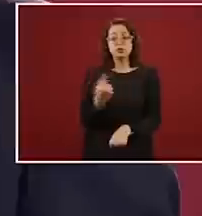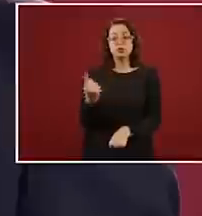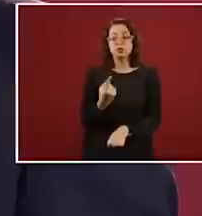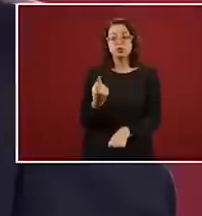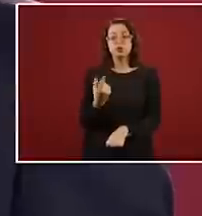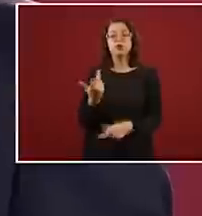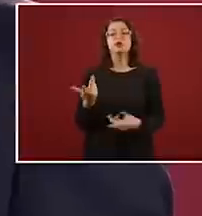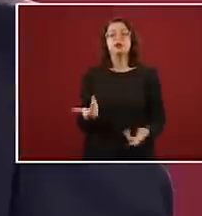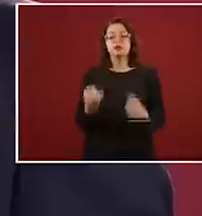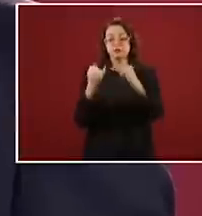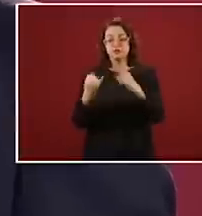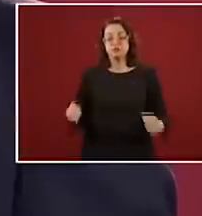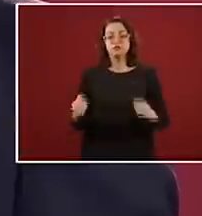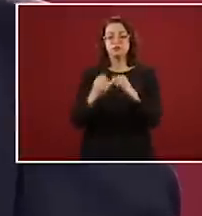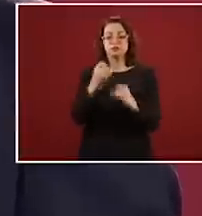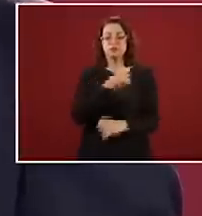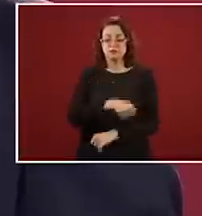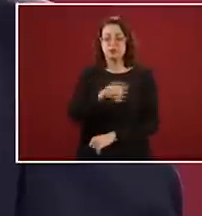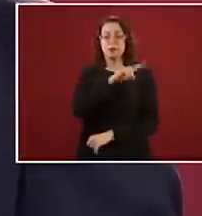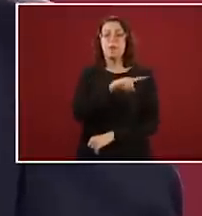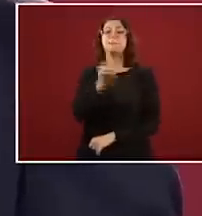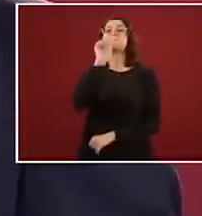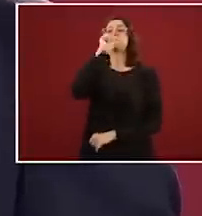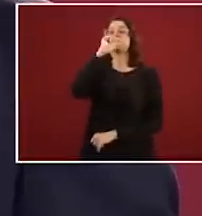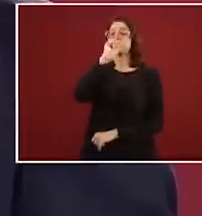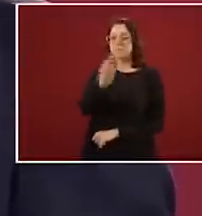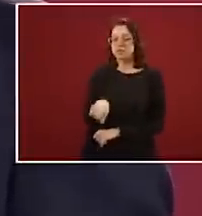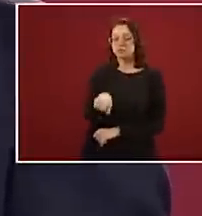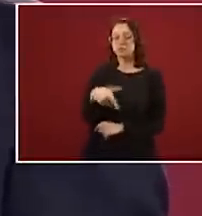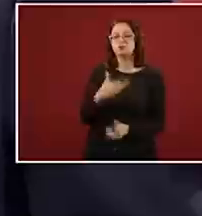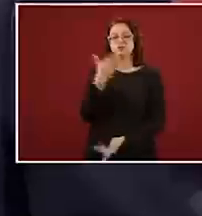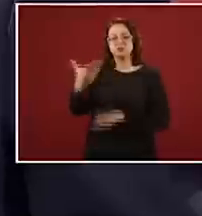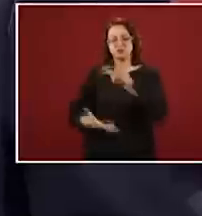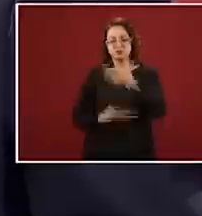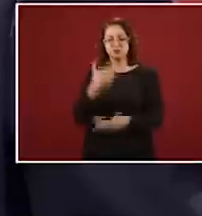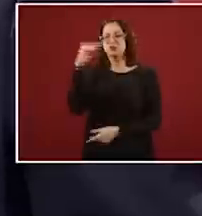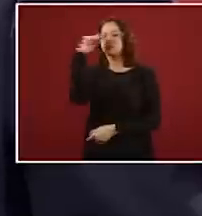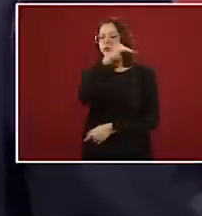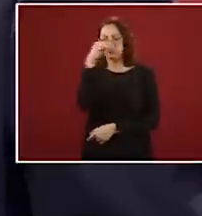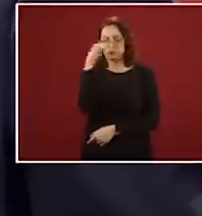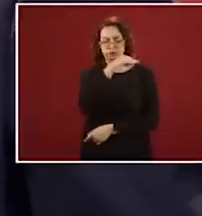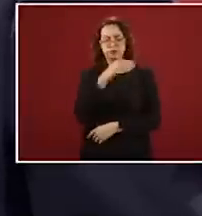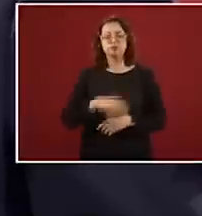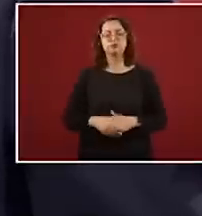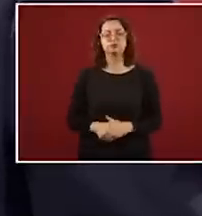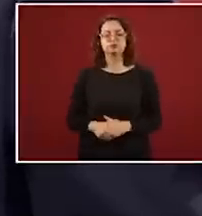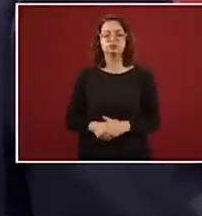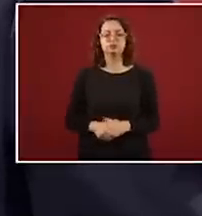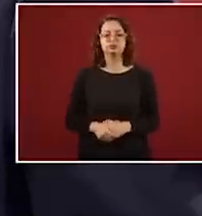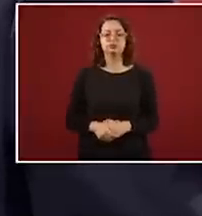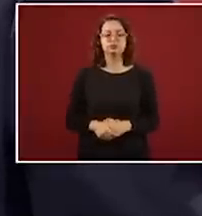también en los institutos de salud el servicio va a ser gratuito.